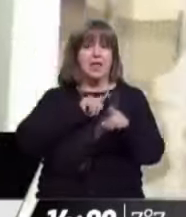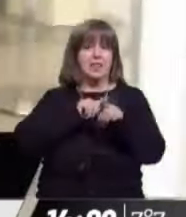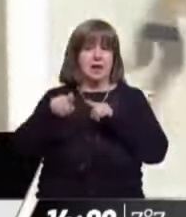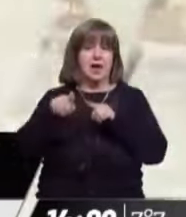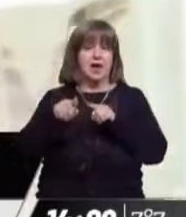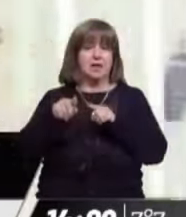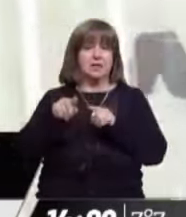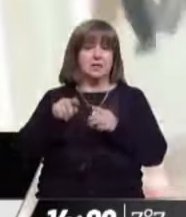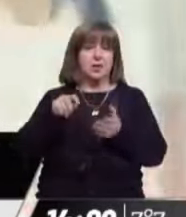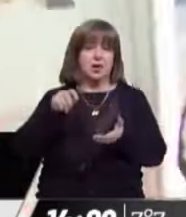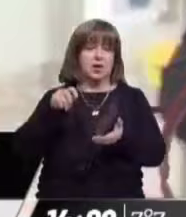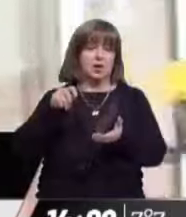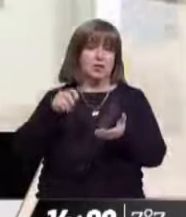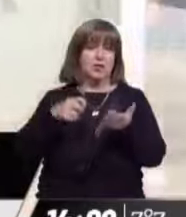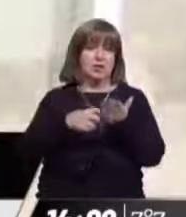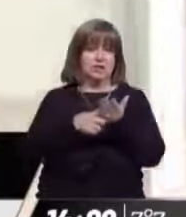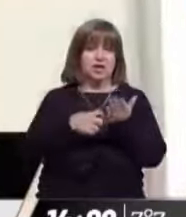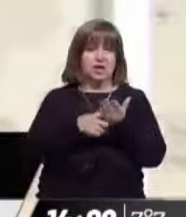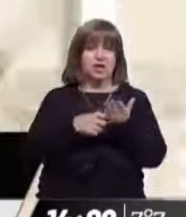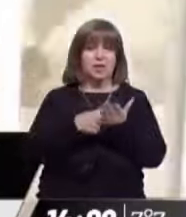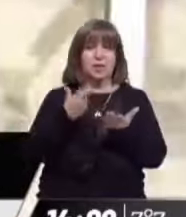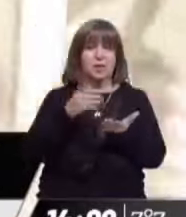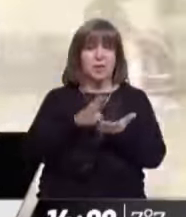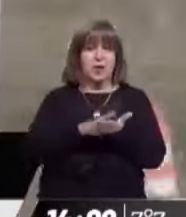¿Cree que el fiscal se va a inclinar por el sobreseimiento?